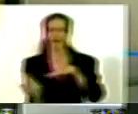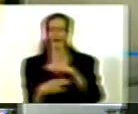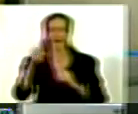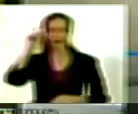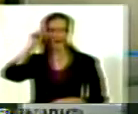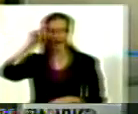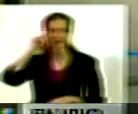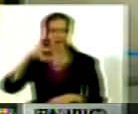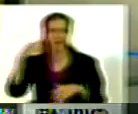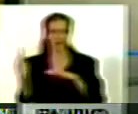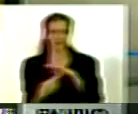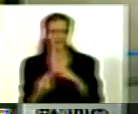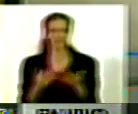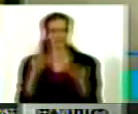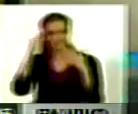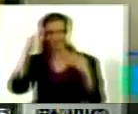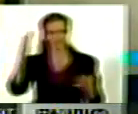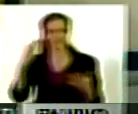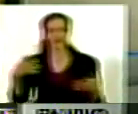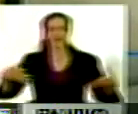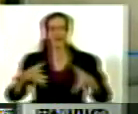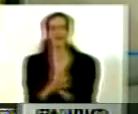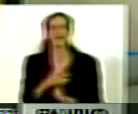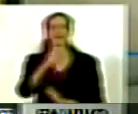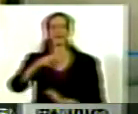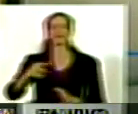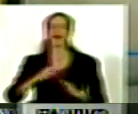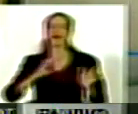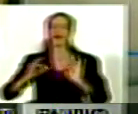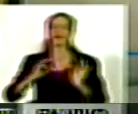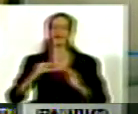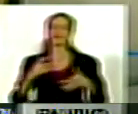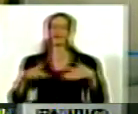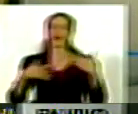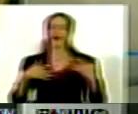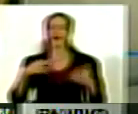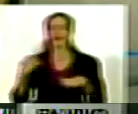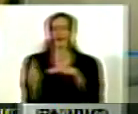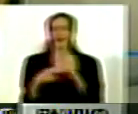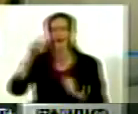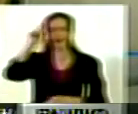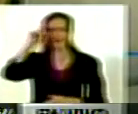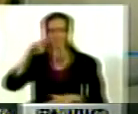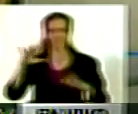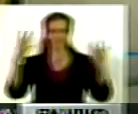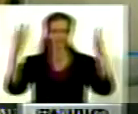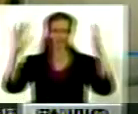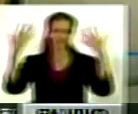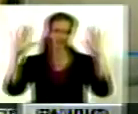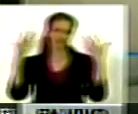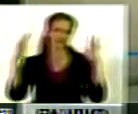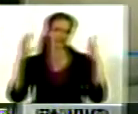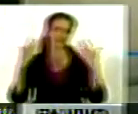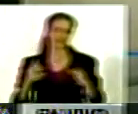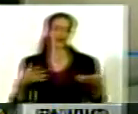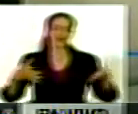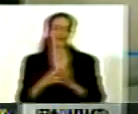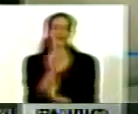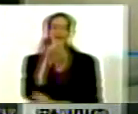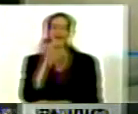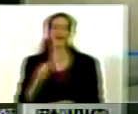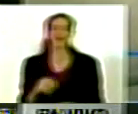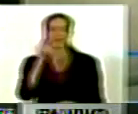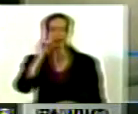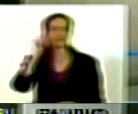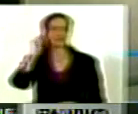y recreadoras, al movimiento de recreadores y recreadoras. Un movimiento de muchachos y